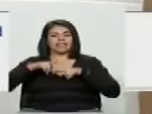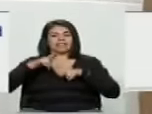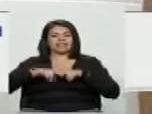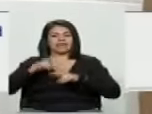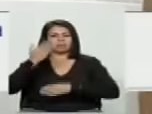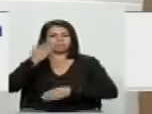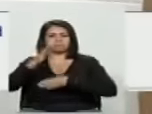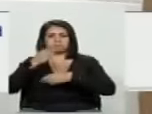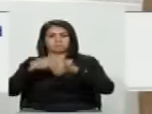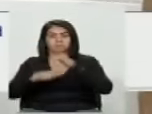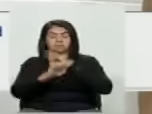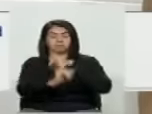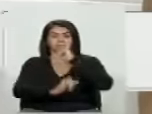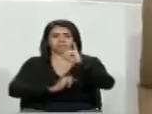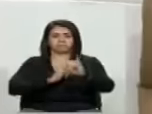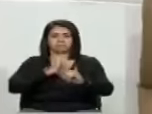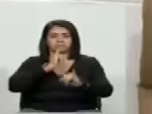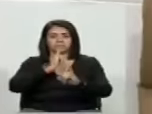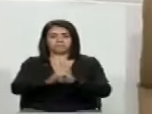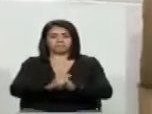internacional.